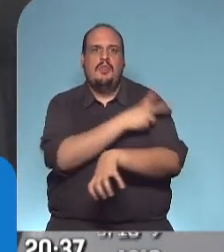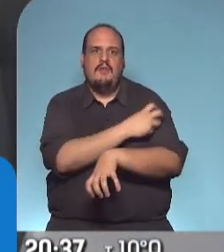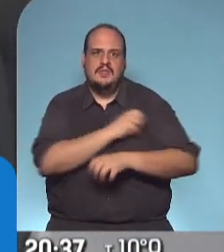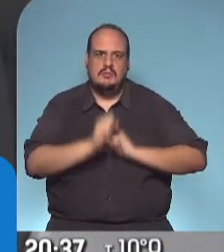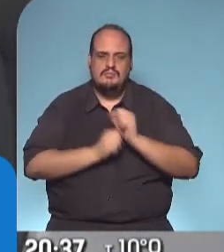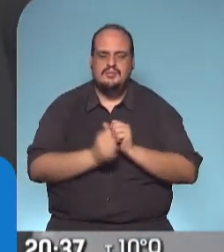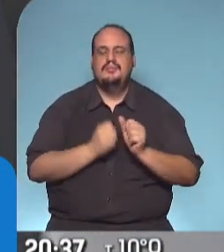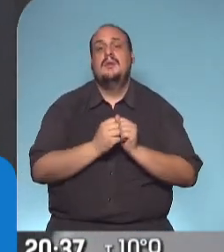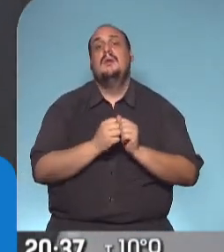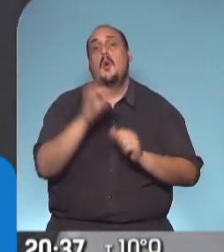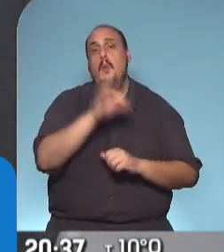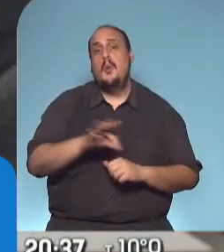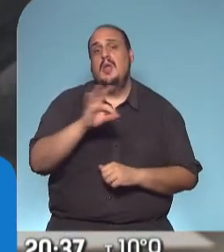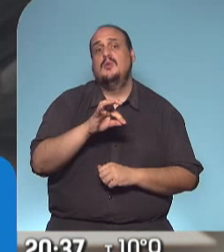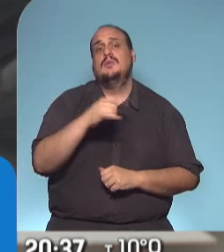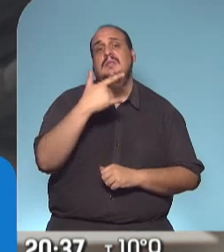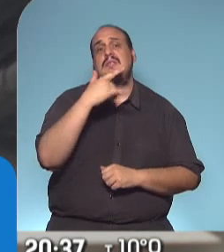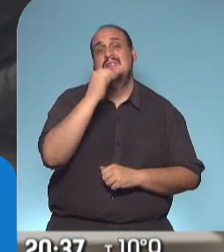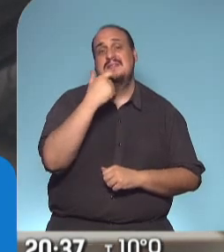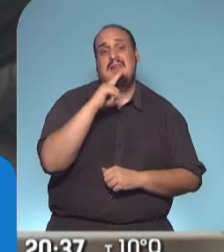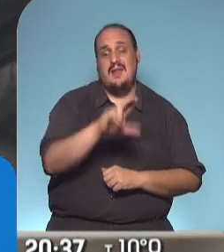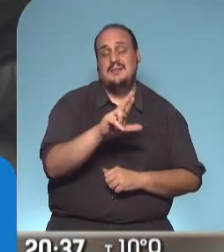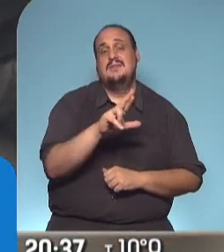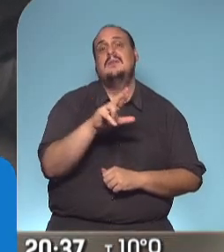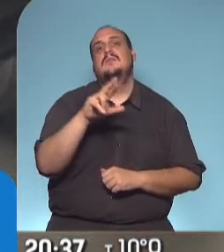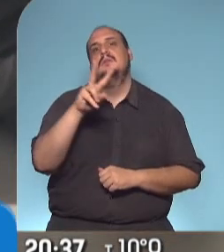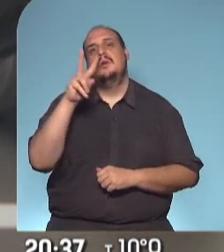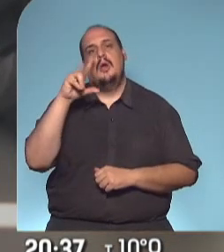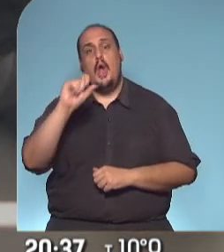scott 2 que provoca la cob y 19